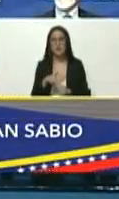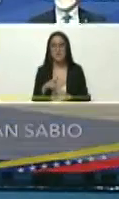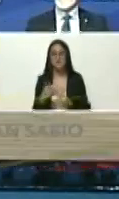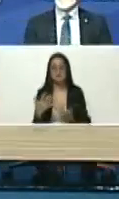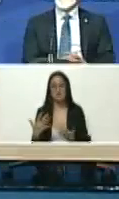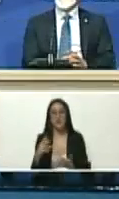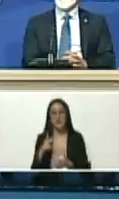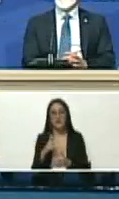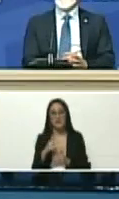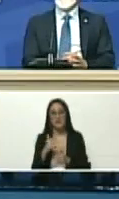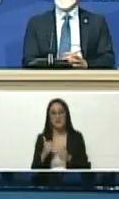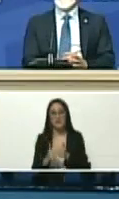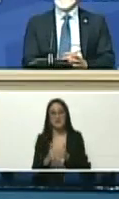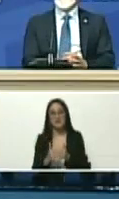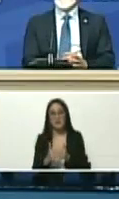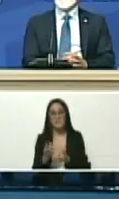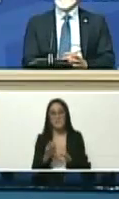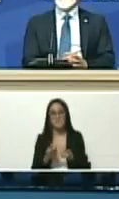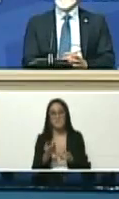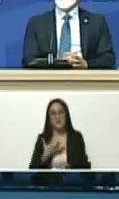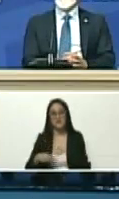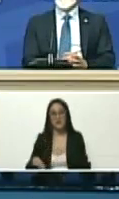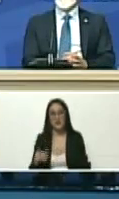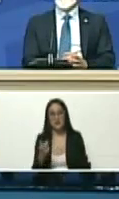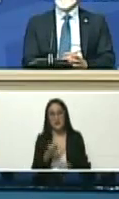flamante vicepresidente de Economía.